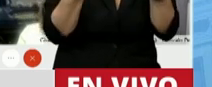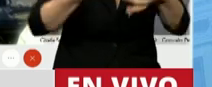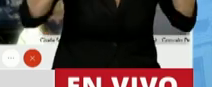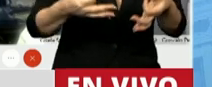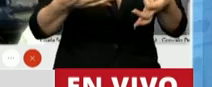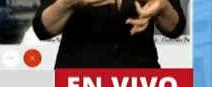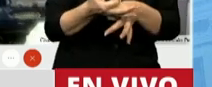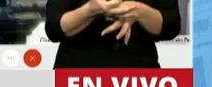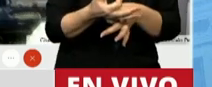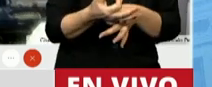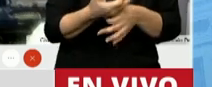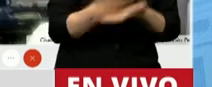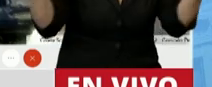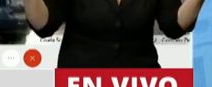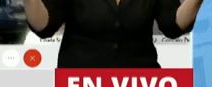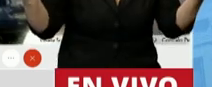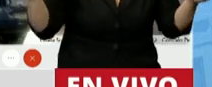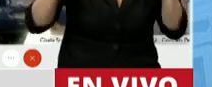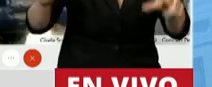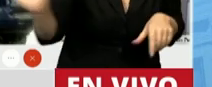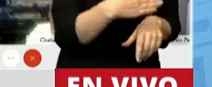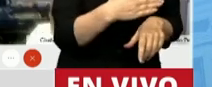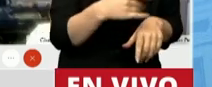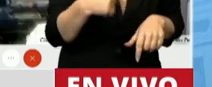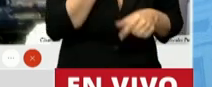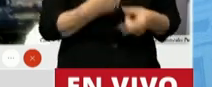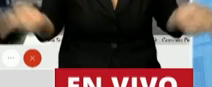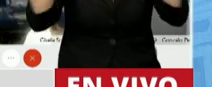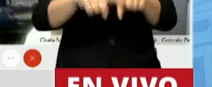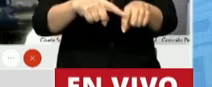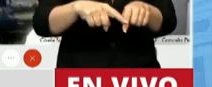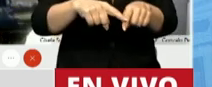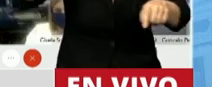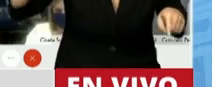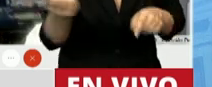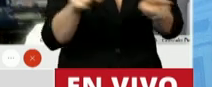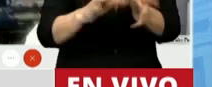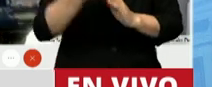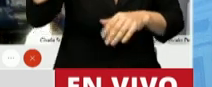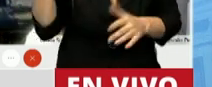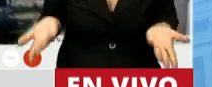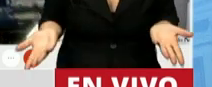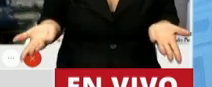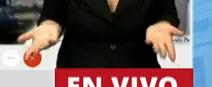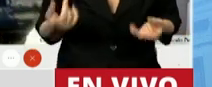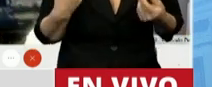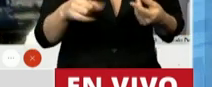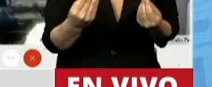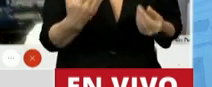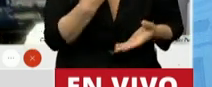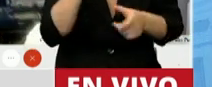pública. Y esa es la Argentina que quiero recuperar, pero no se recupera si los funcionarios del